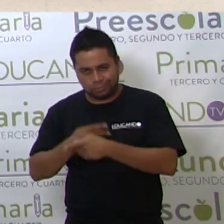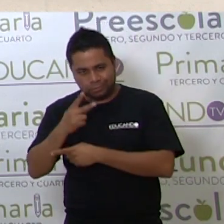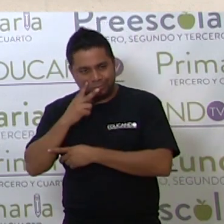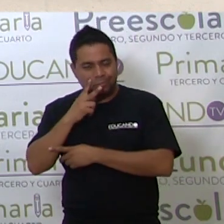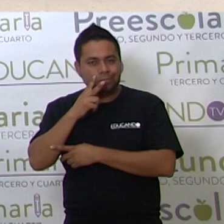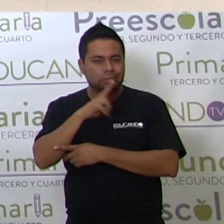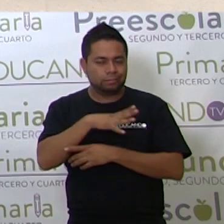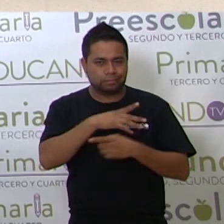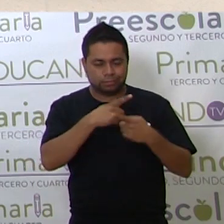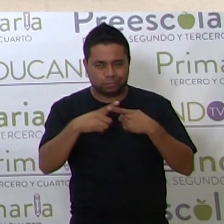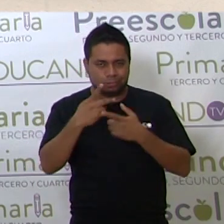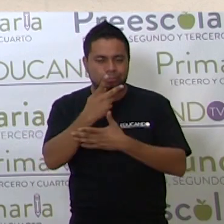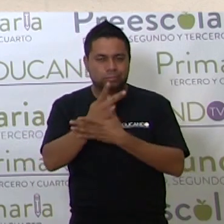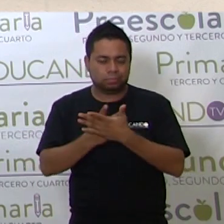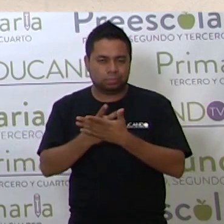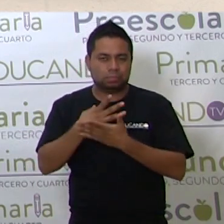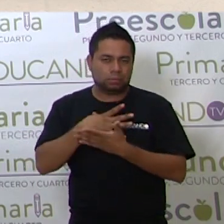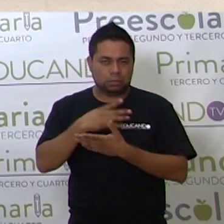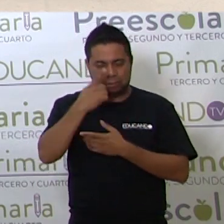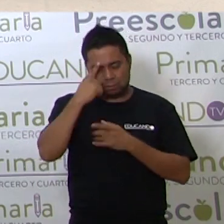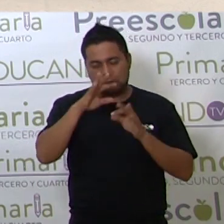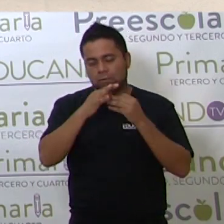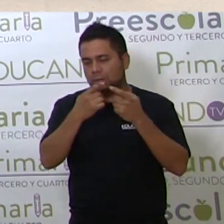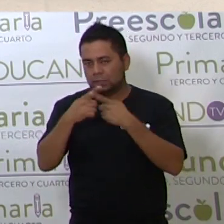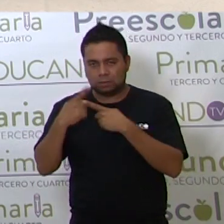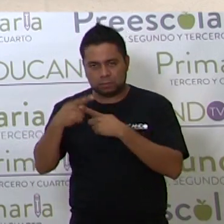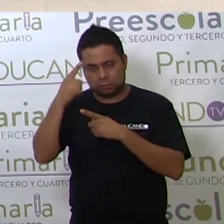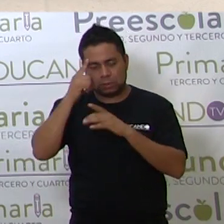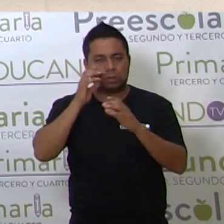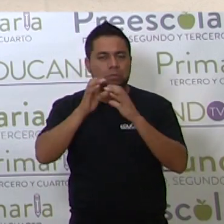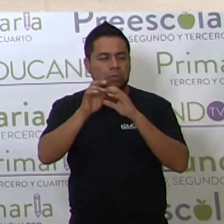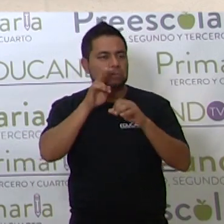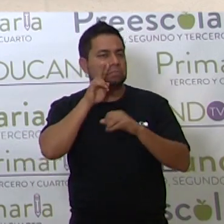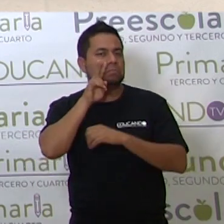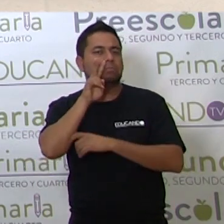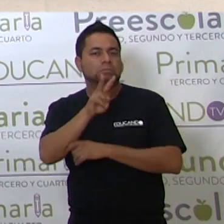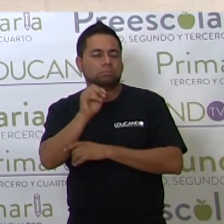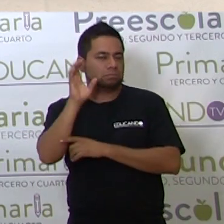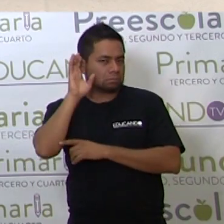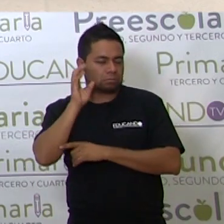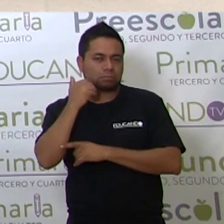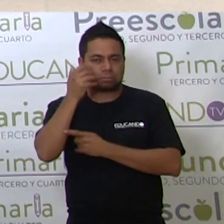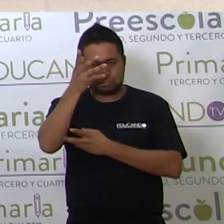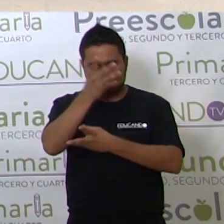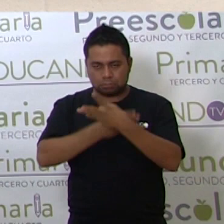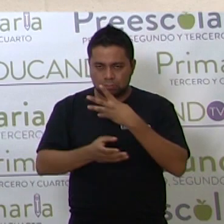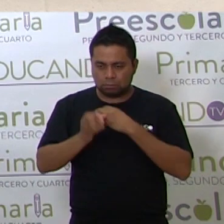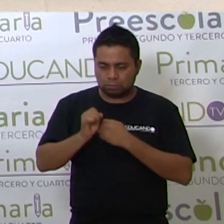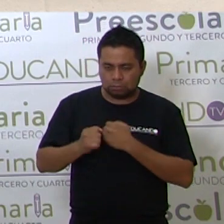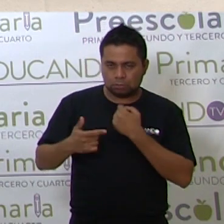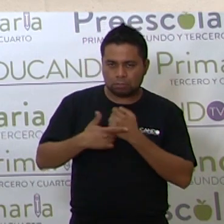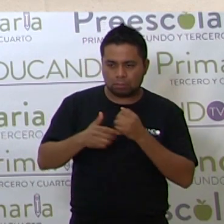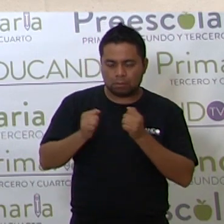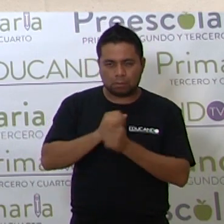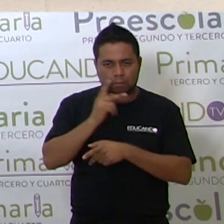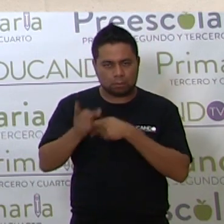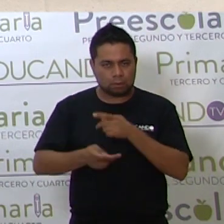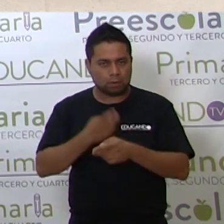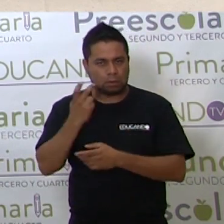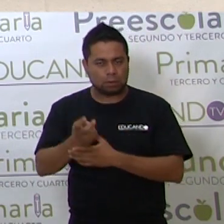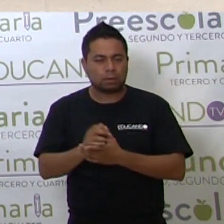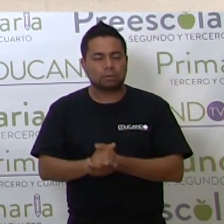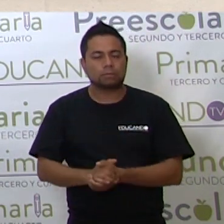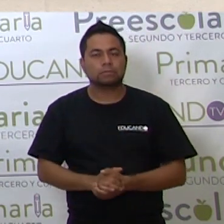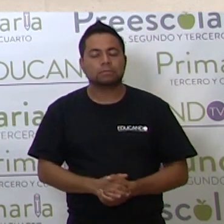los diferentes programas en diferentes medios de comunicación quieren aprender obtener este tipo de programación